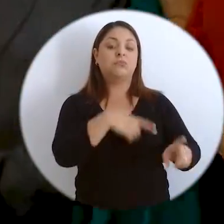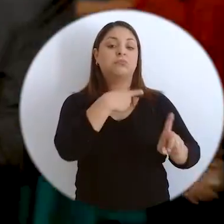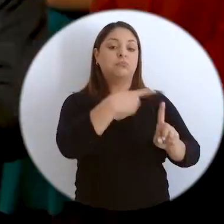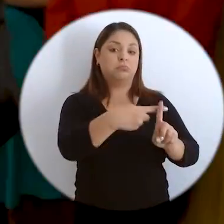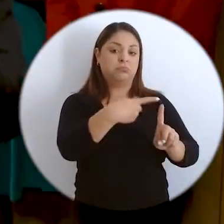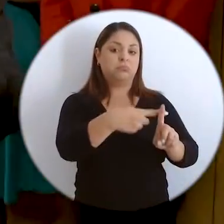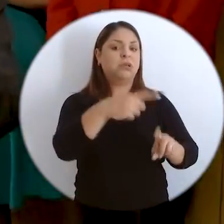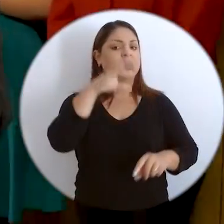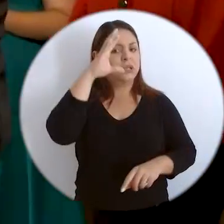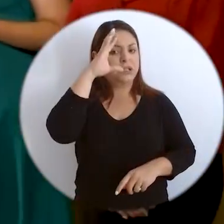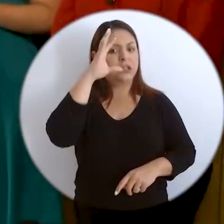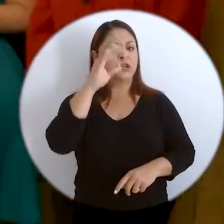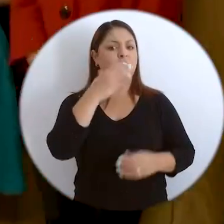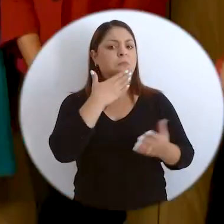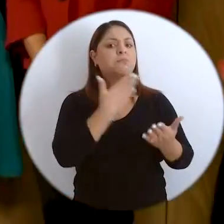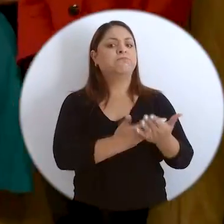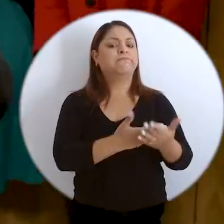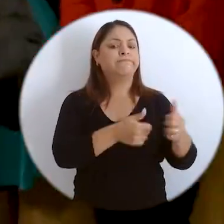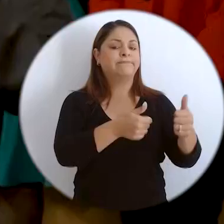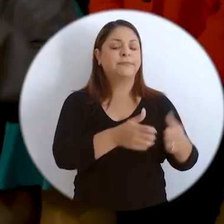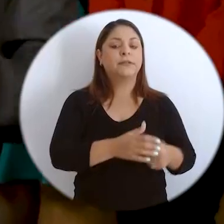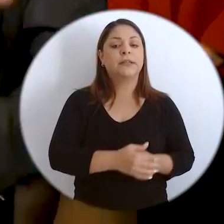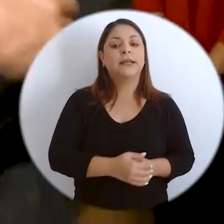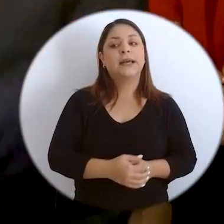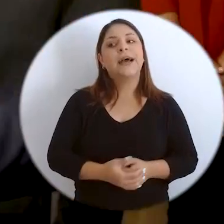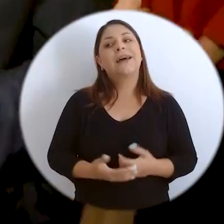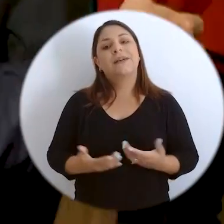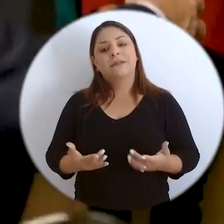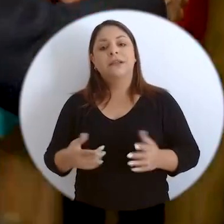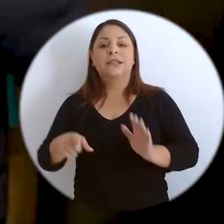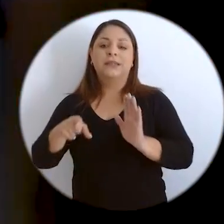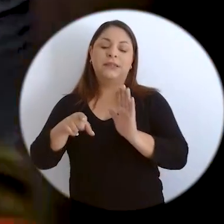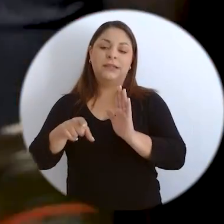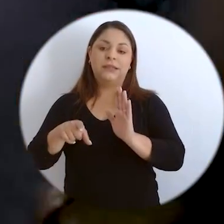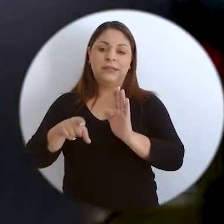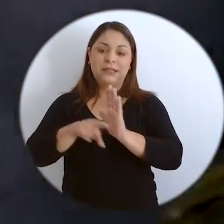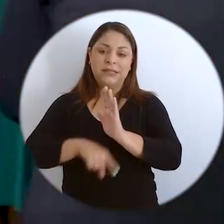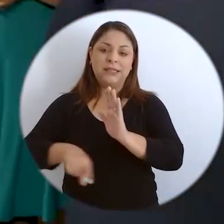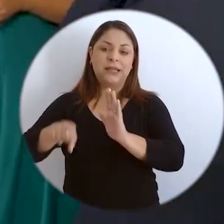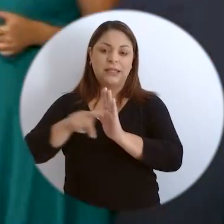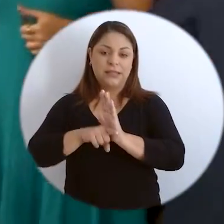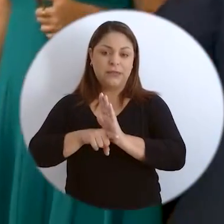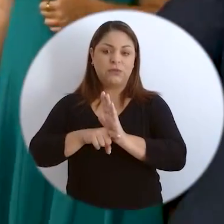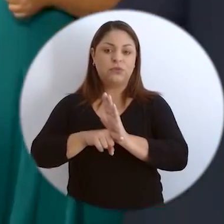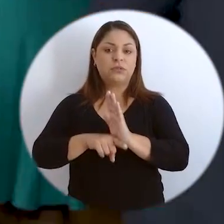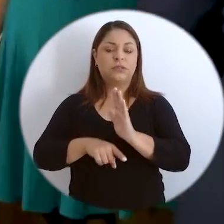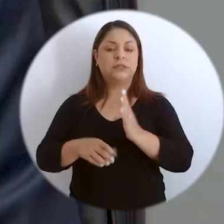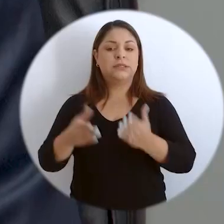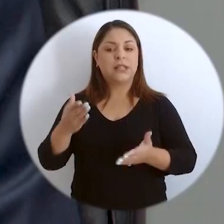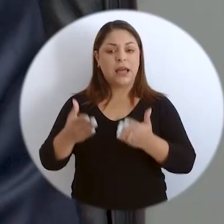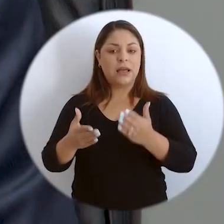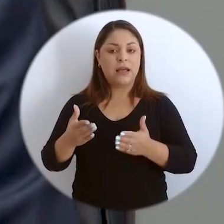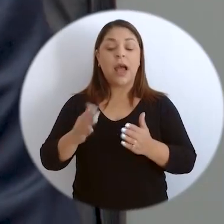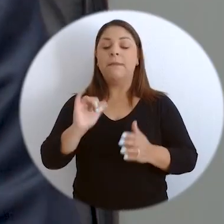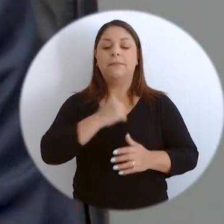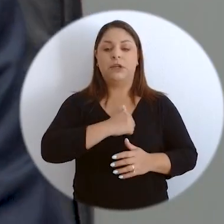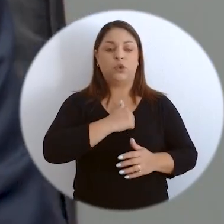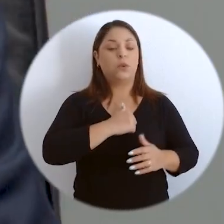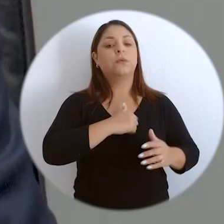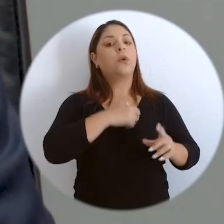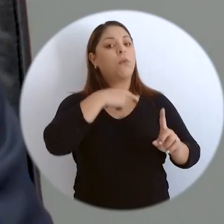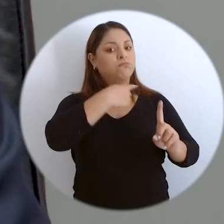centroamericanos es diferenciado, ¿verdad? Y no siempre es exactamente el compromiso en la